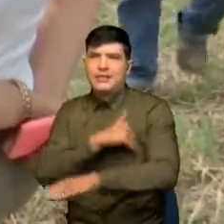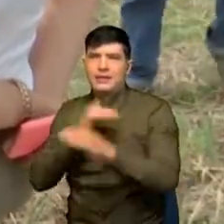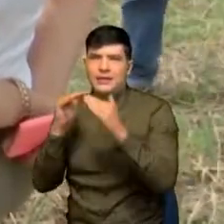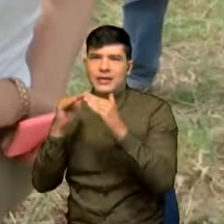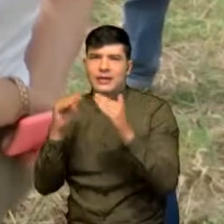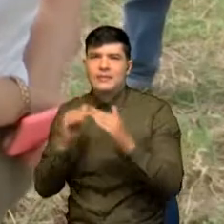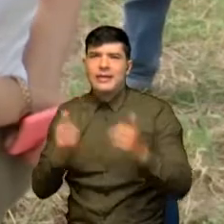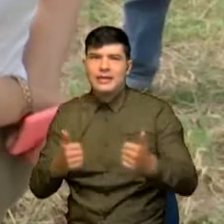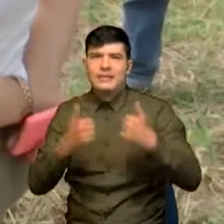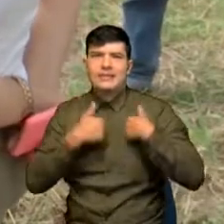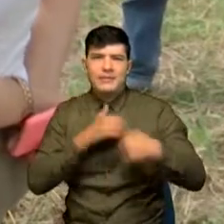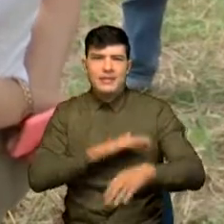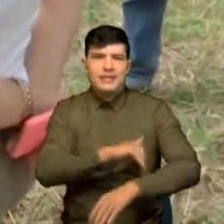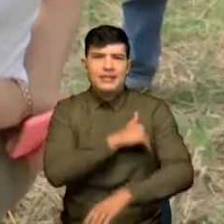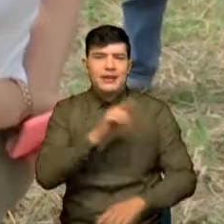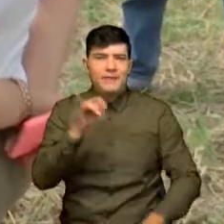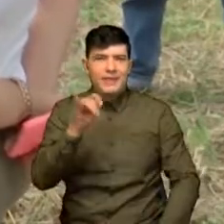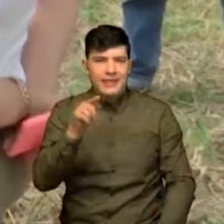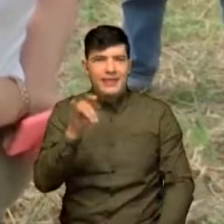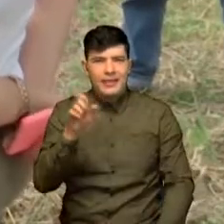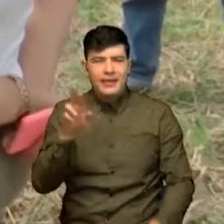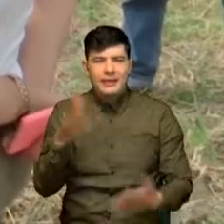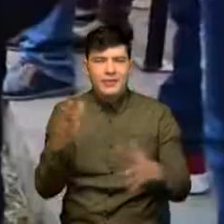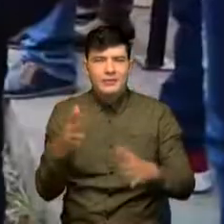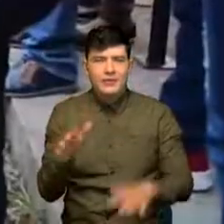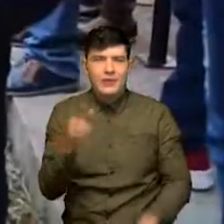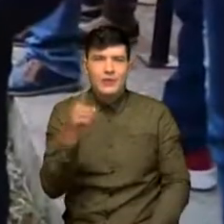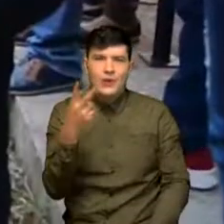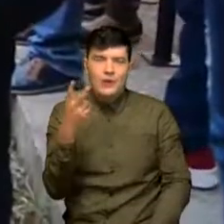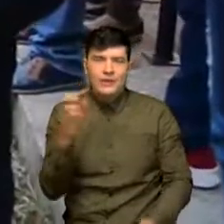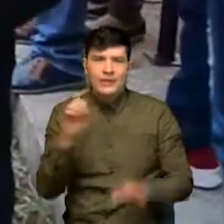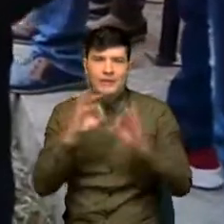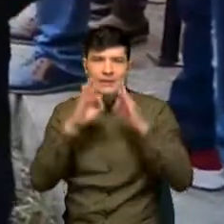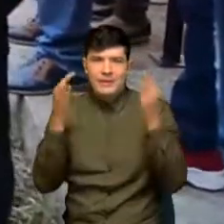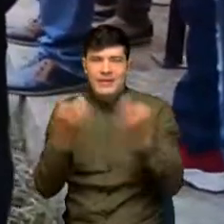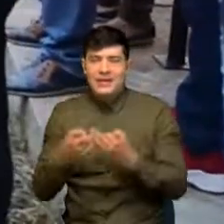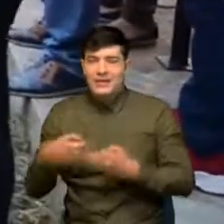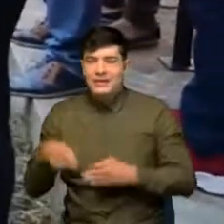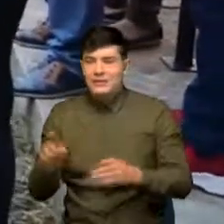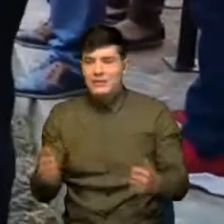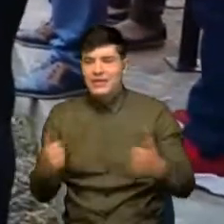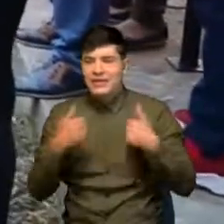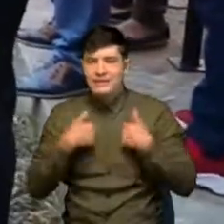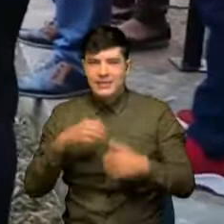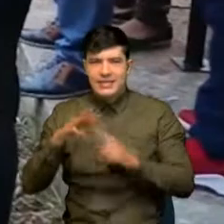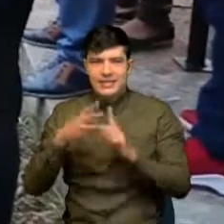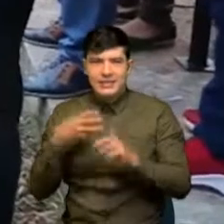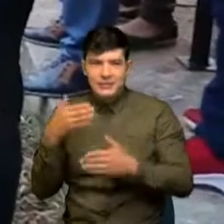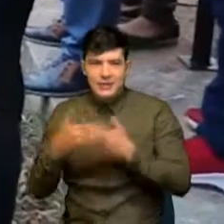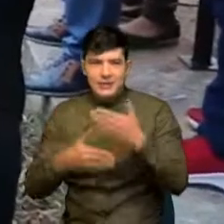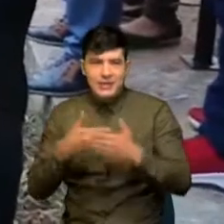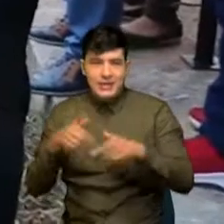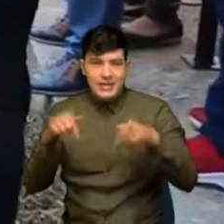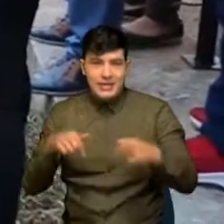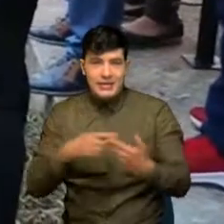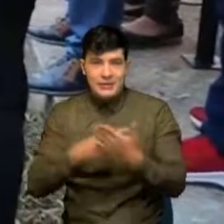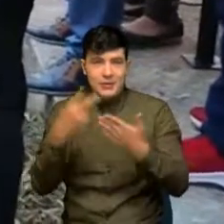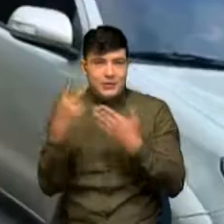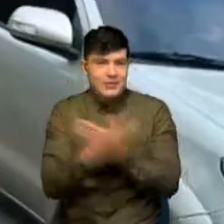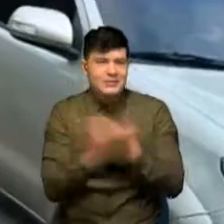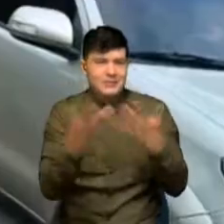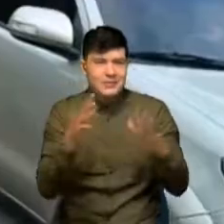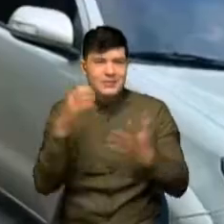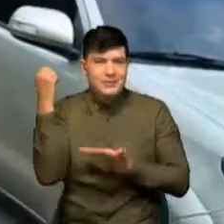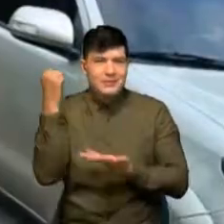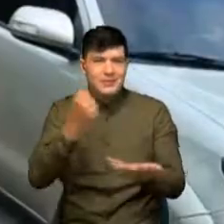sector, son más de 120 familias que se van a ver beneficiadas de la tercera fase de este proyecto, un proyecto pues que está sobre los 2.000 millones